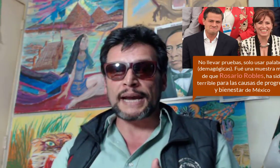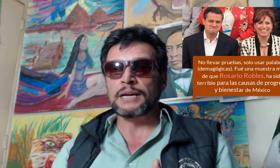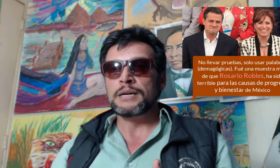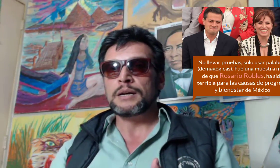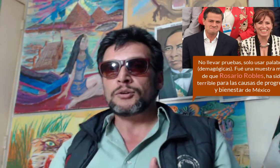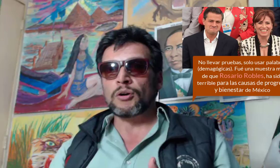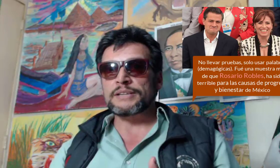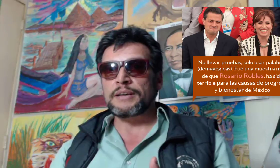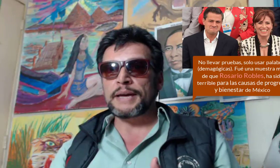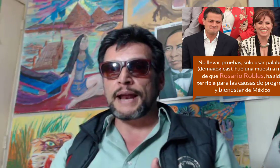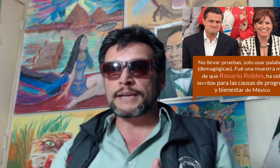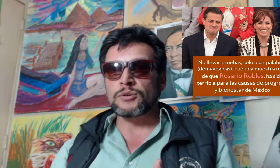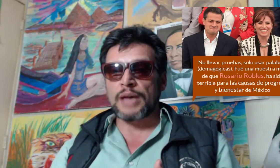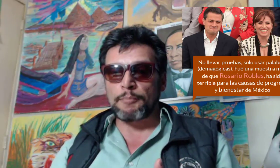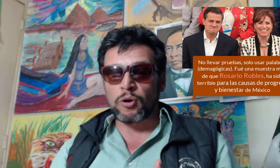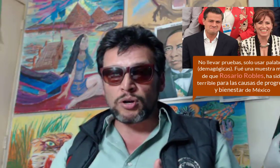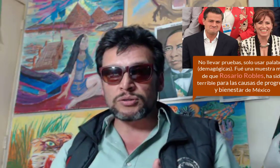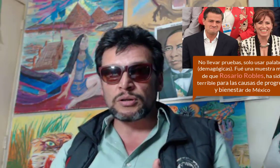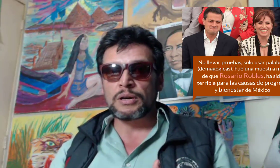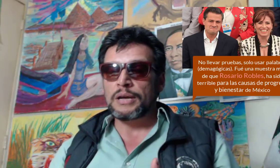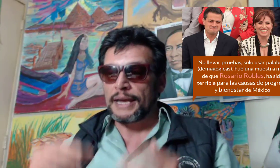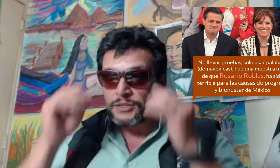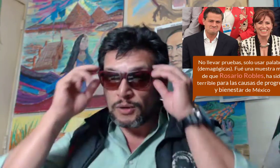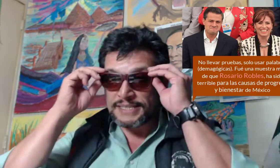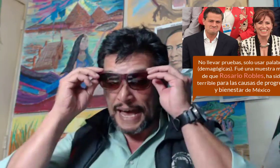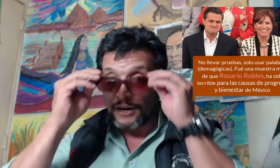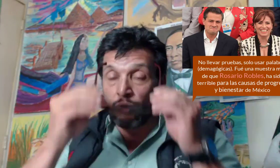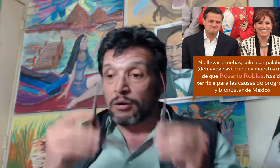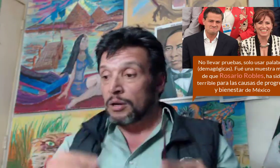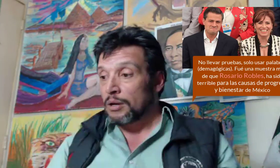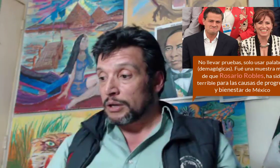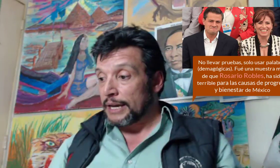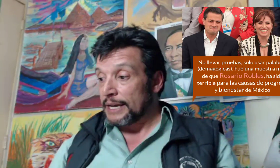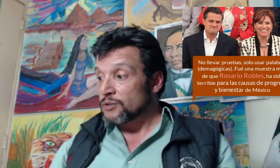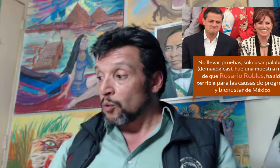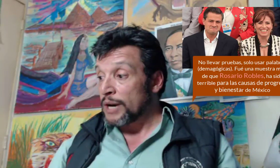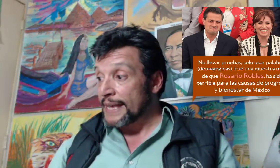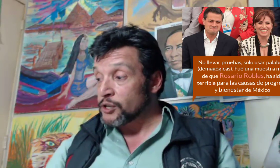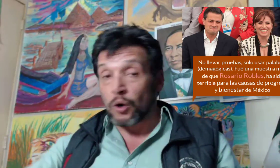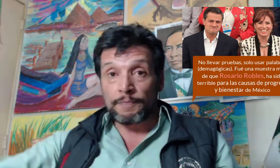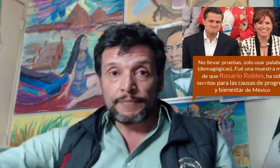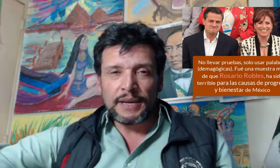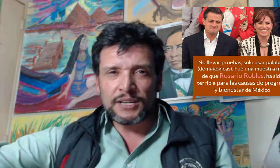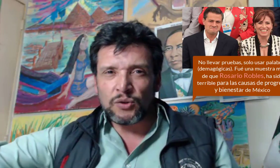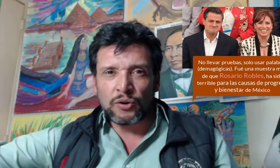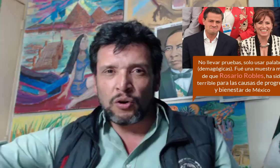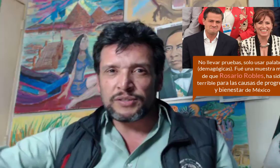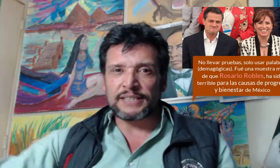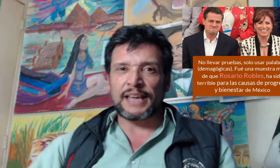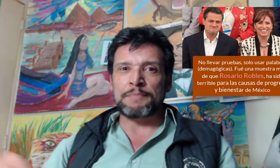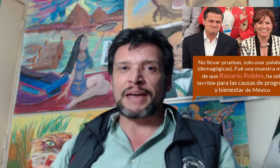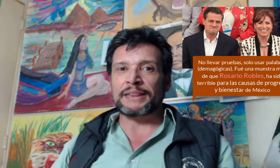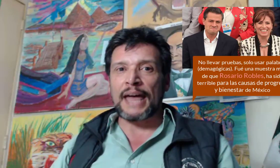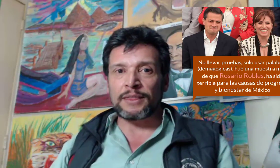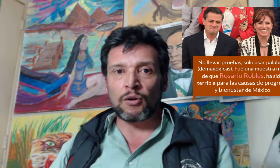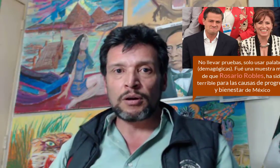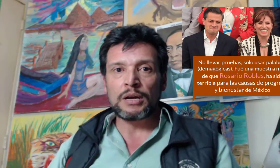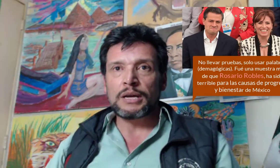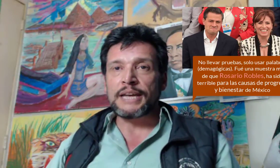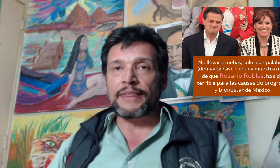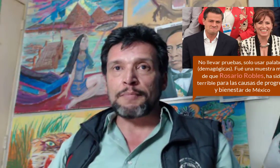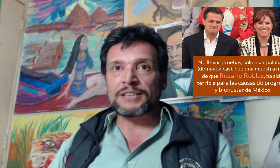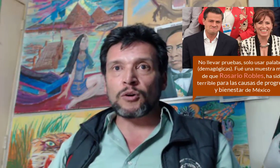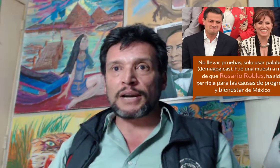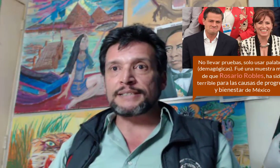perdieron su hogar, no recibieran esos apoyos. Eso es algo que es un hecho, eso no se está